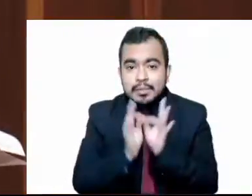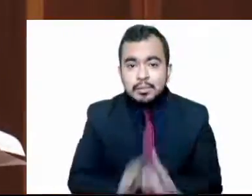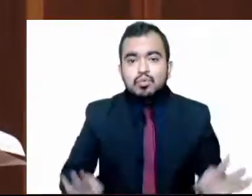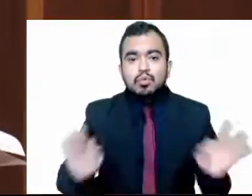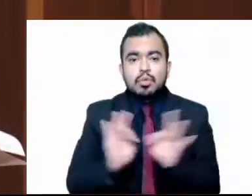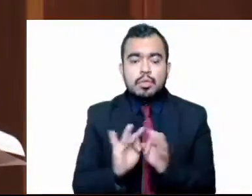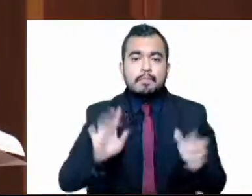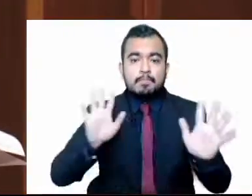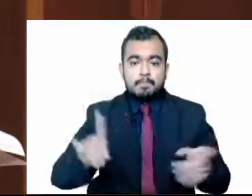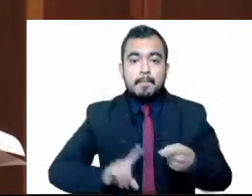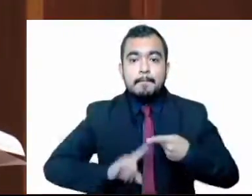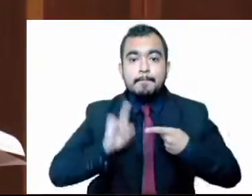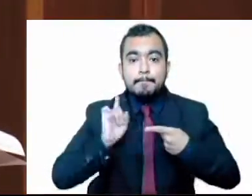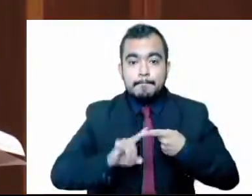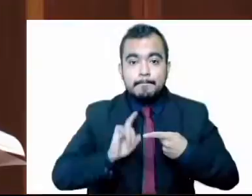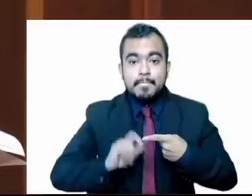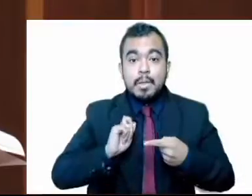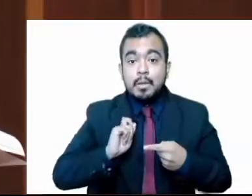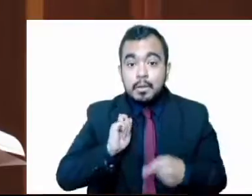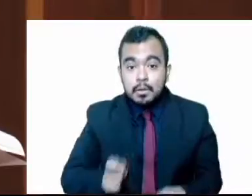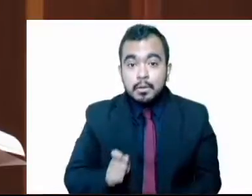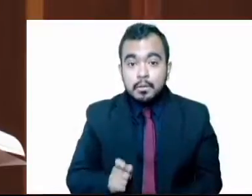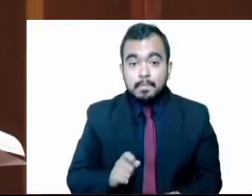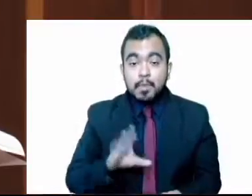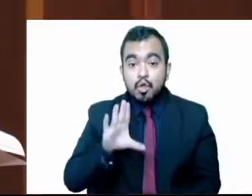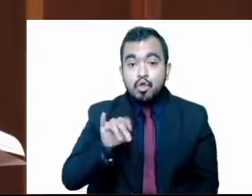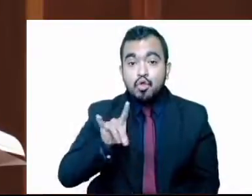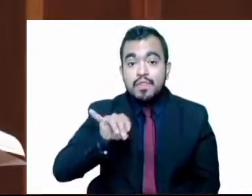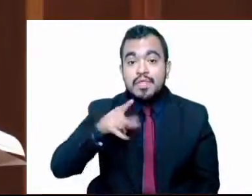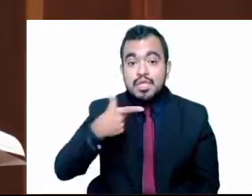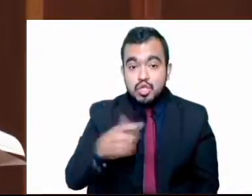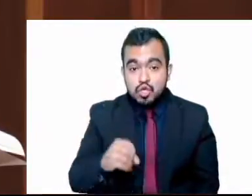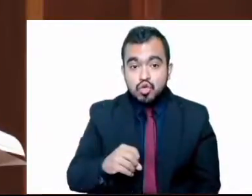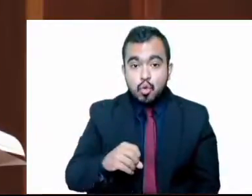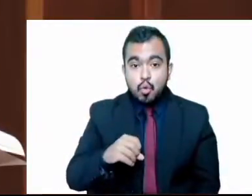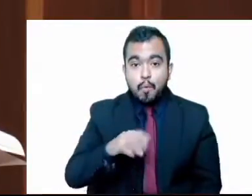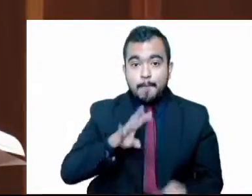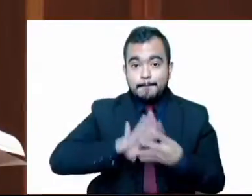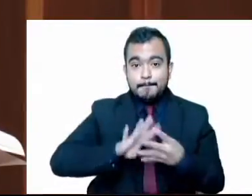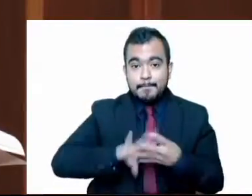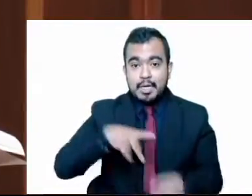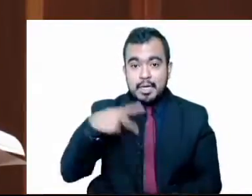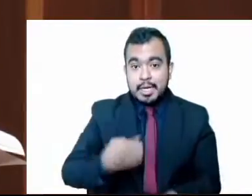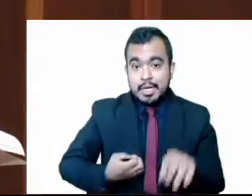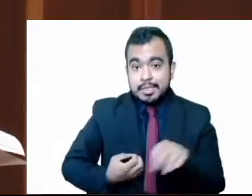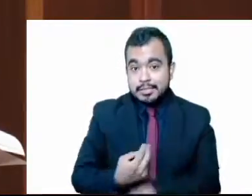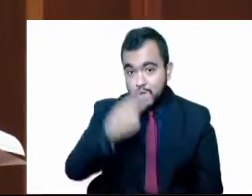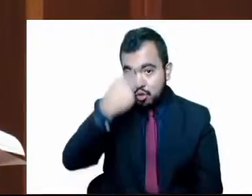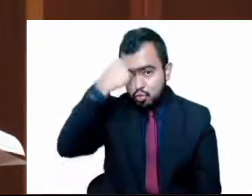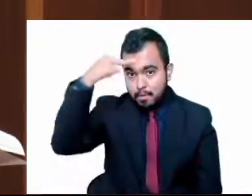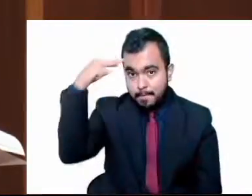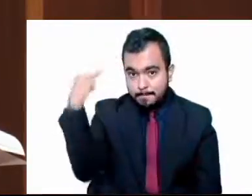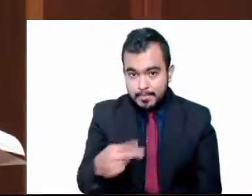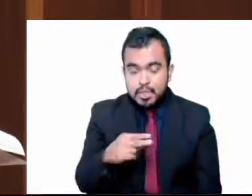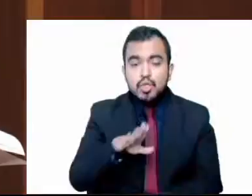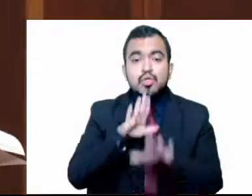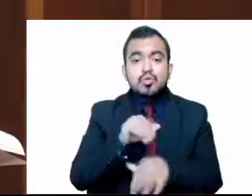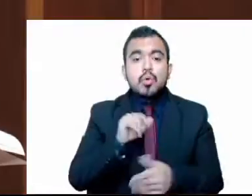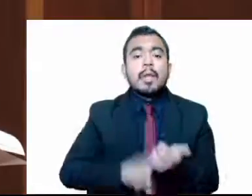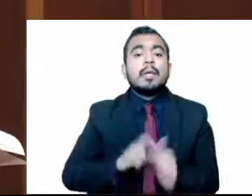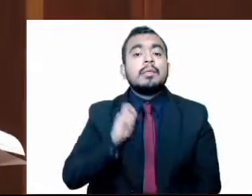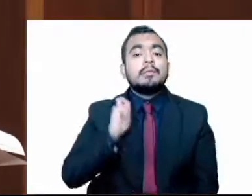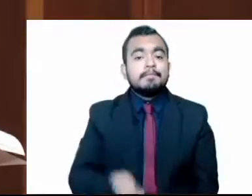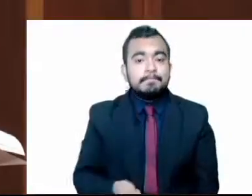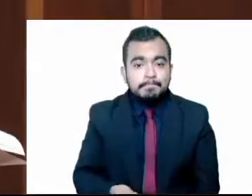la modificación al Código Penal de nuestra entidad federativa respecto de la cuantificación para la indemnización por